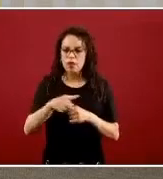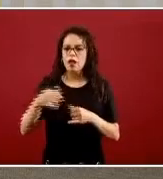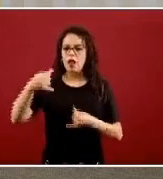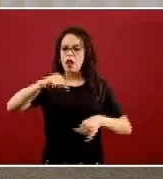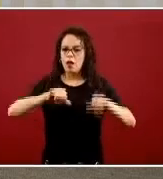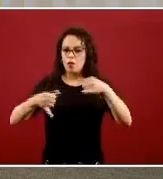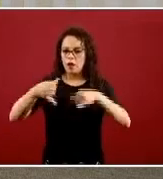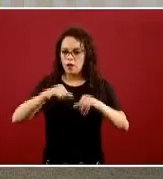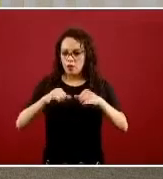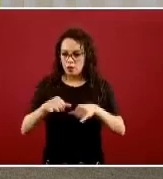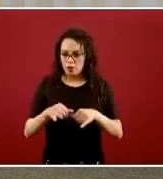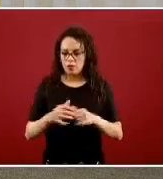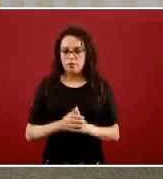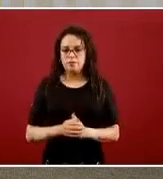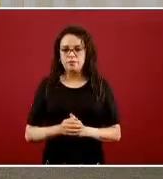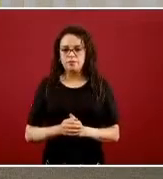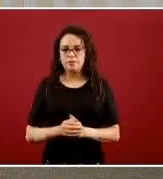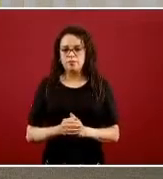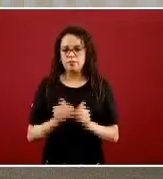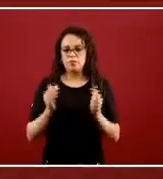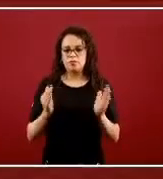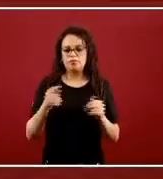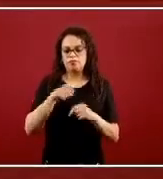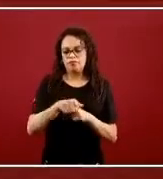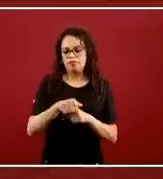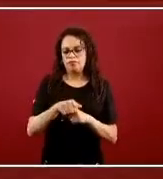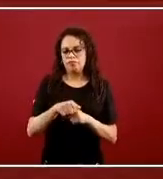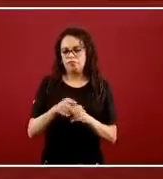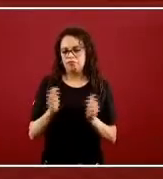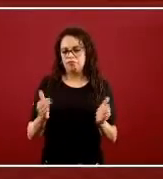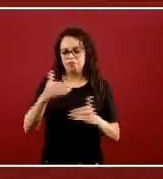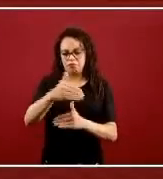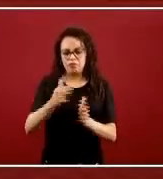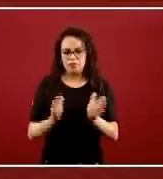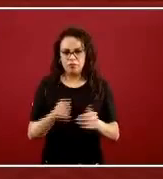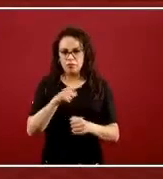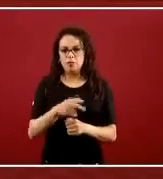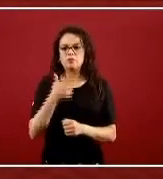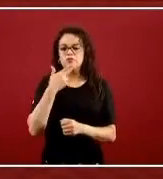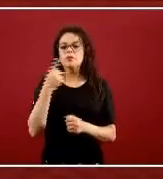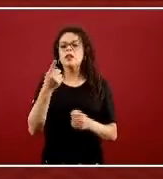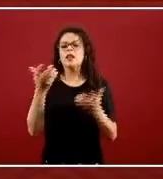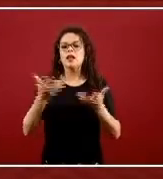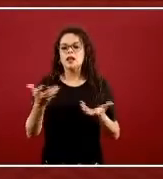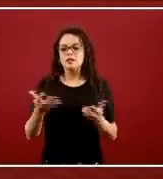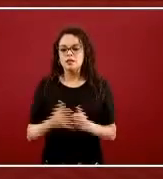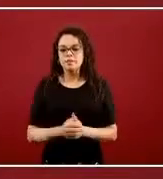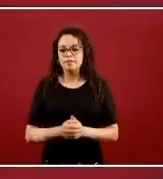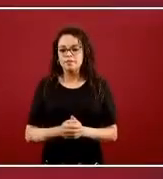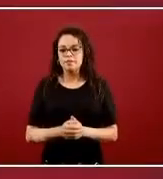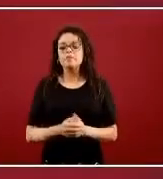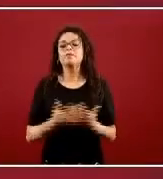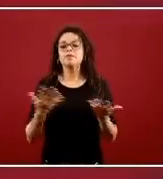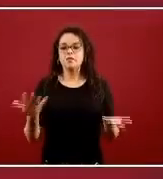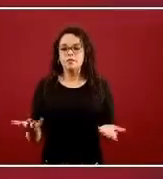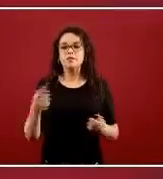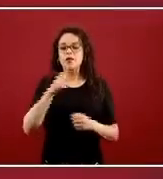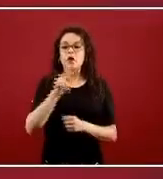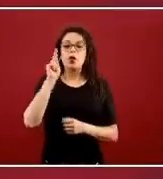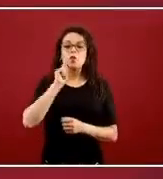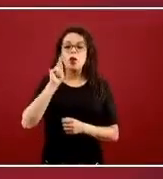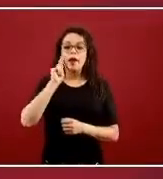equipo portátil, y lo que consiste es que se toma una muestra de la secreción